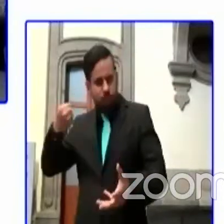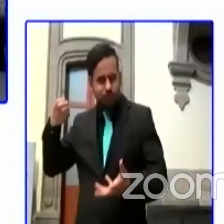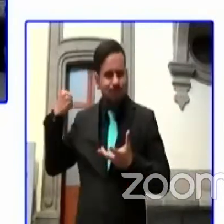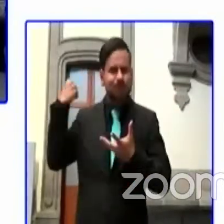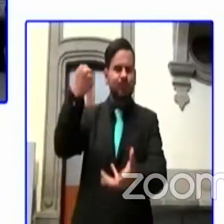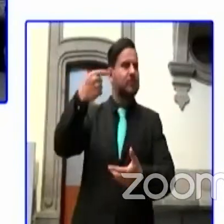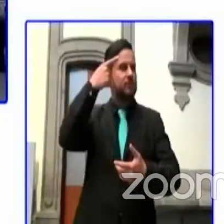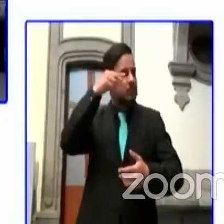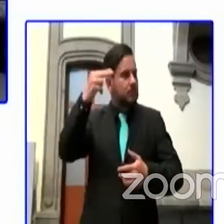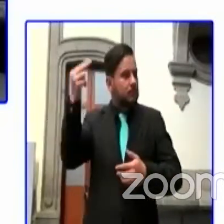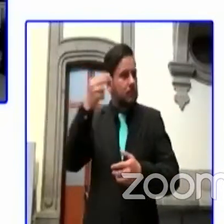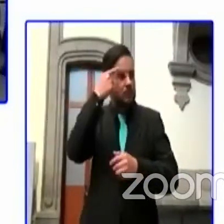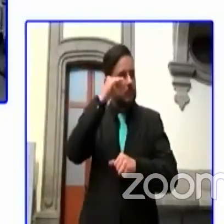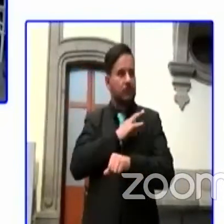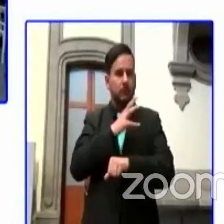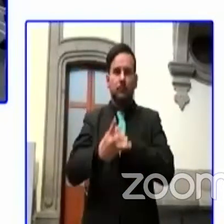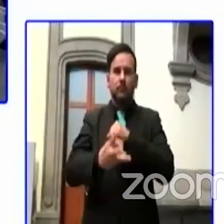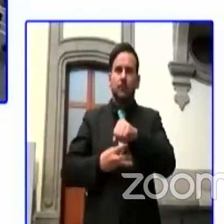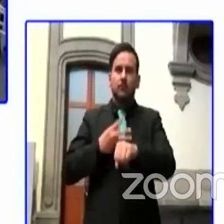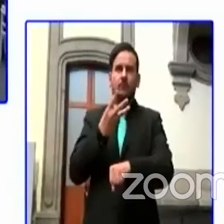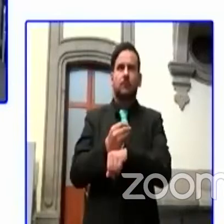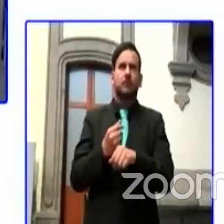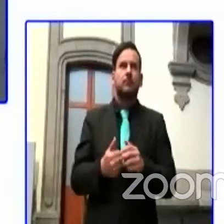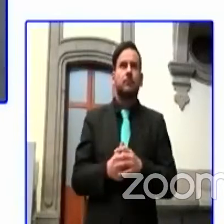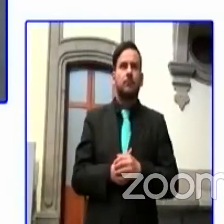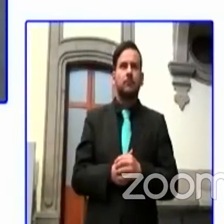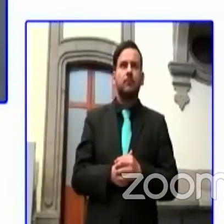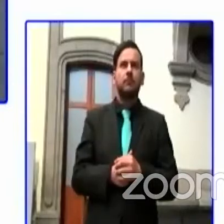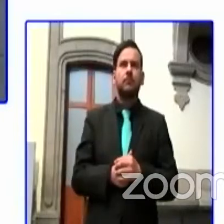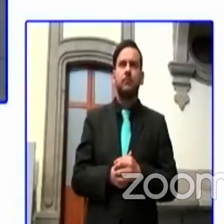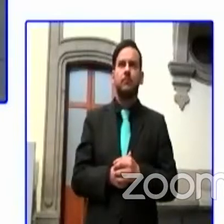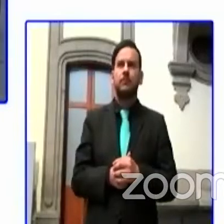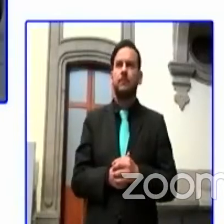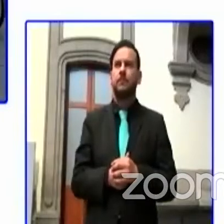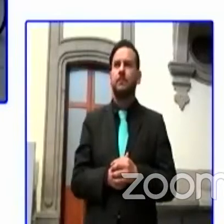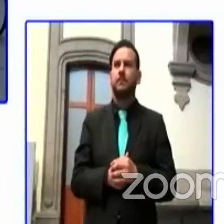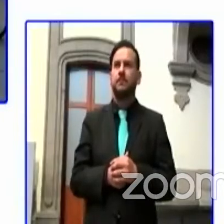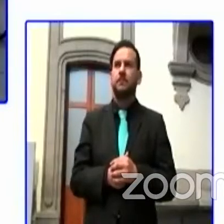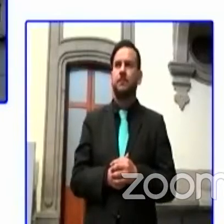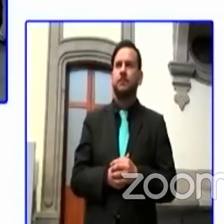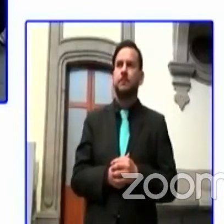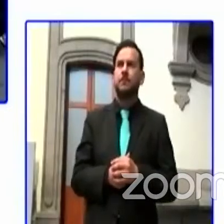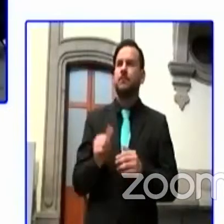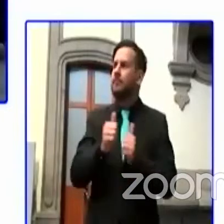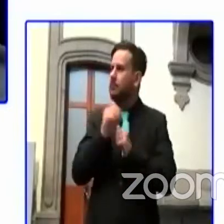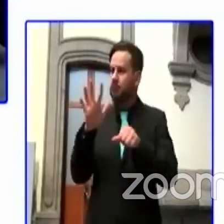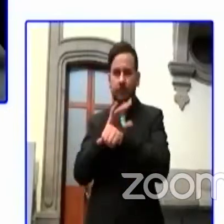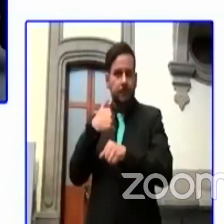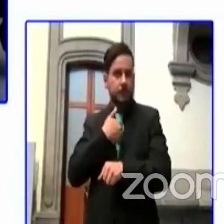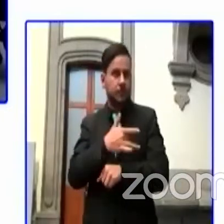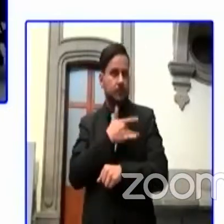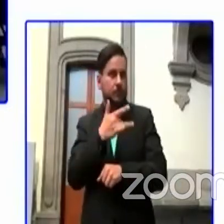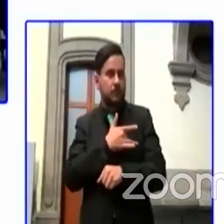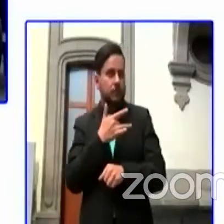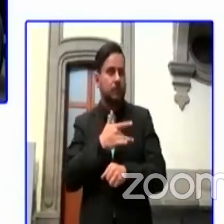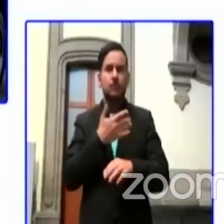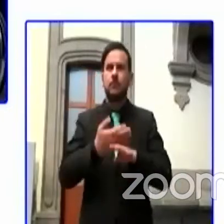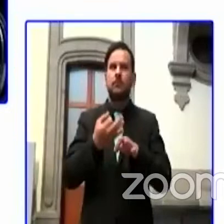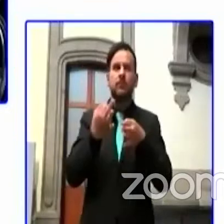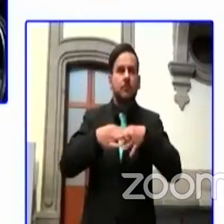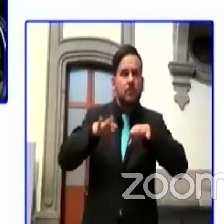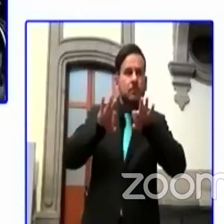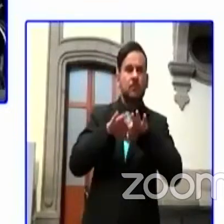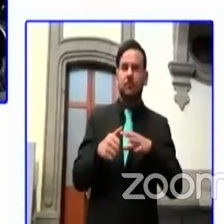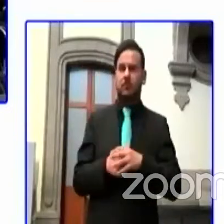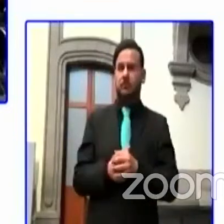requieren para implementar la convención? Porque en teoría es un instrumento muy, que en su día